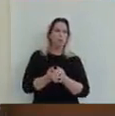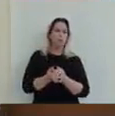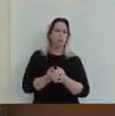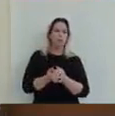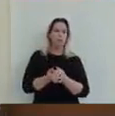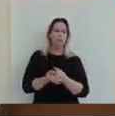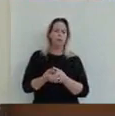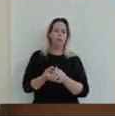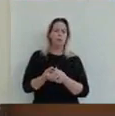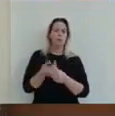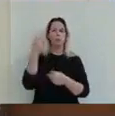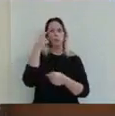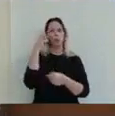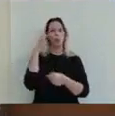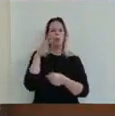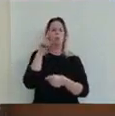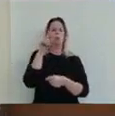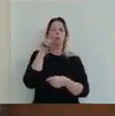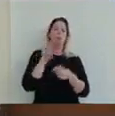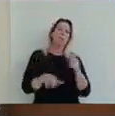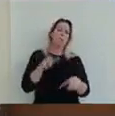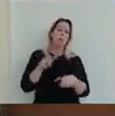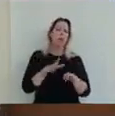población, minúscula,